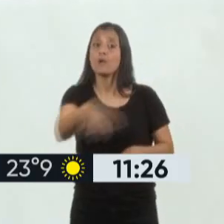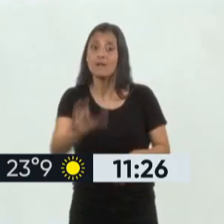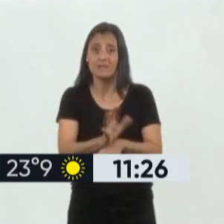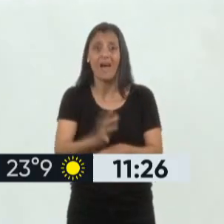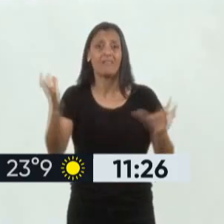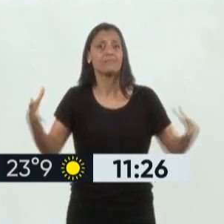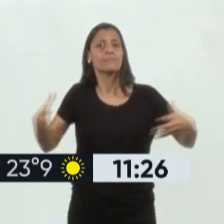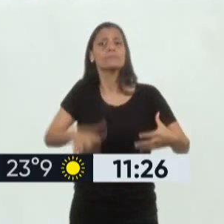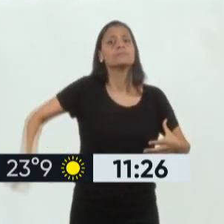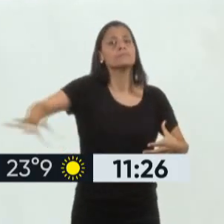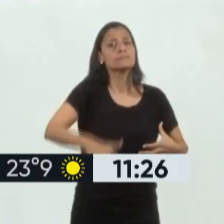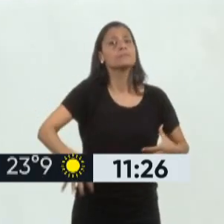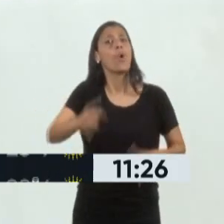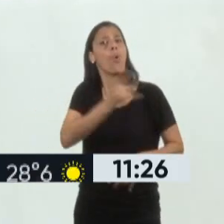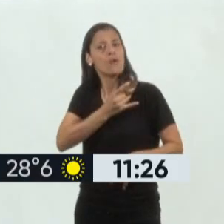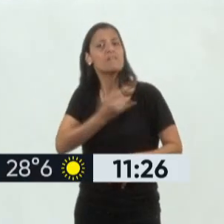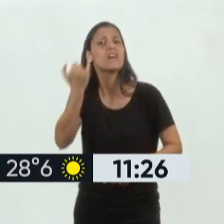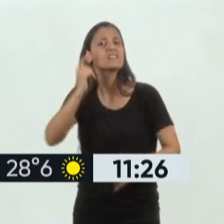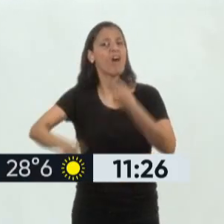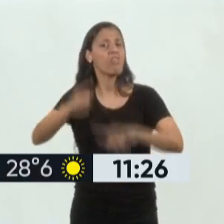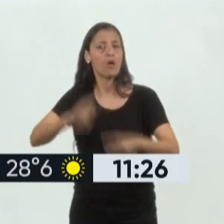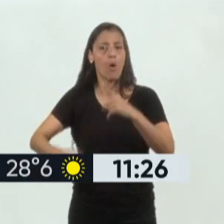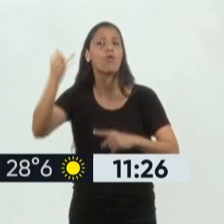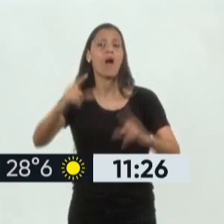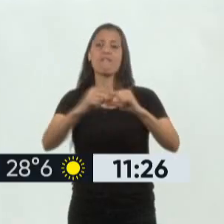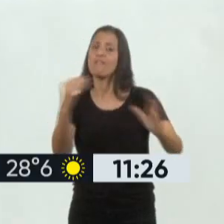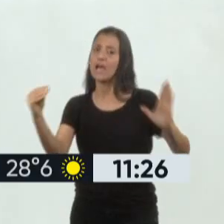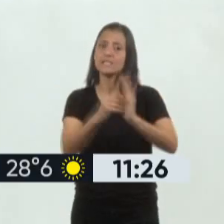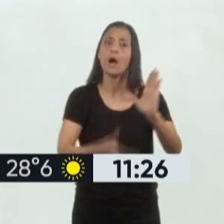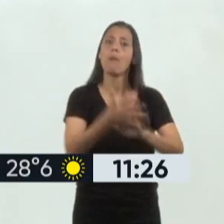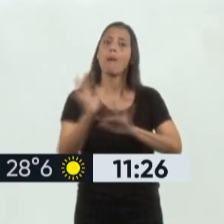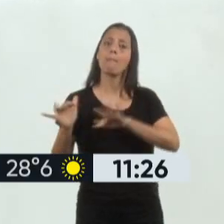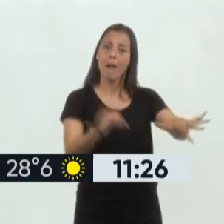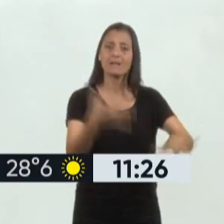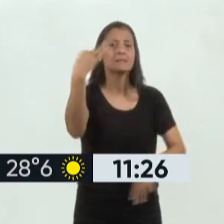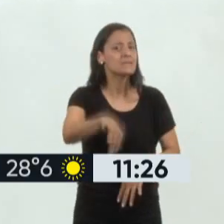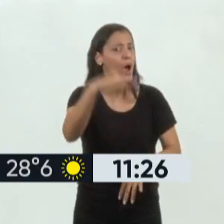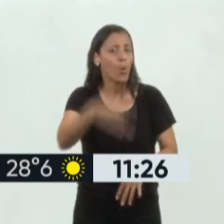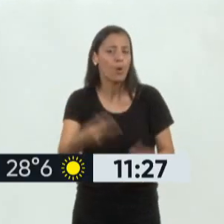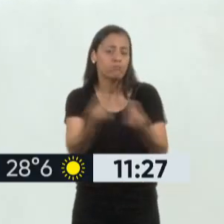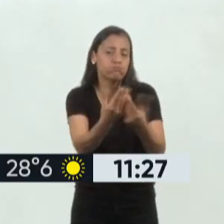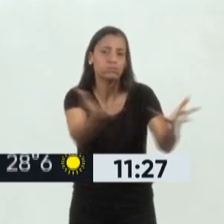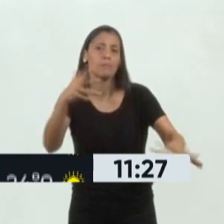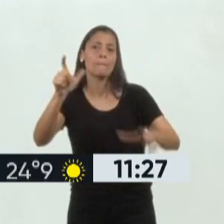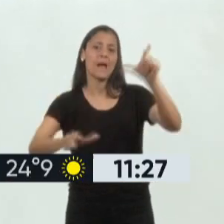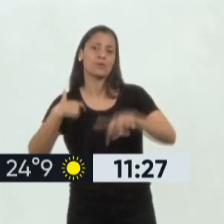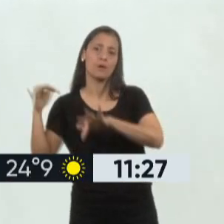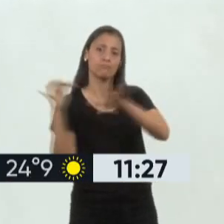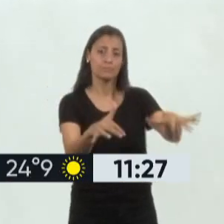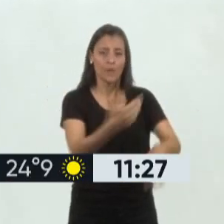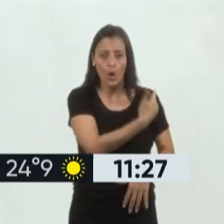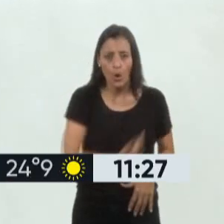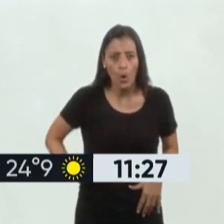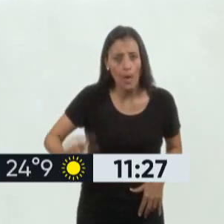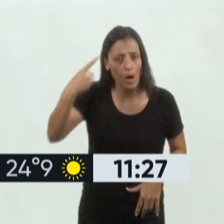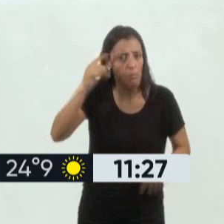universitaria ya definió una fecha para la marcha, se aguarda que sea también multitudinaria. El gobierno va a mantener